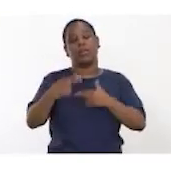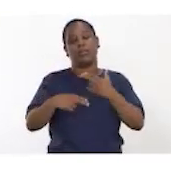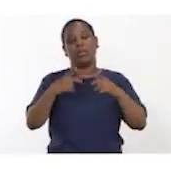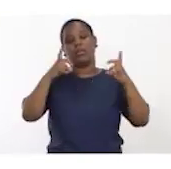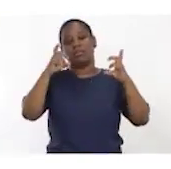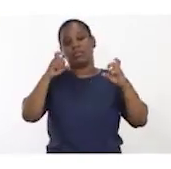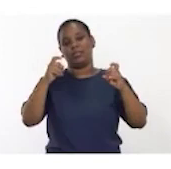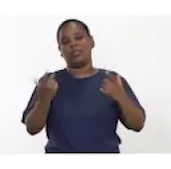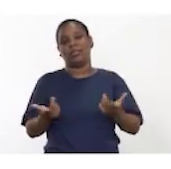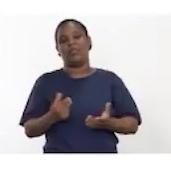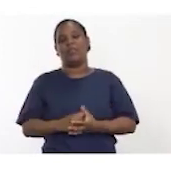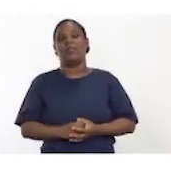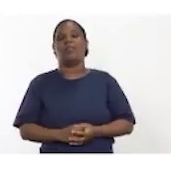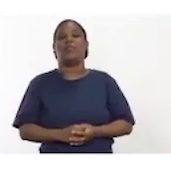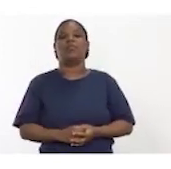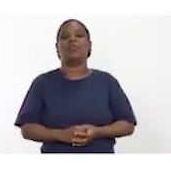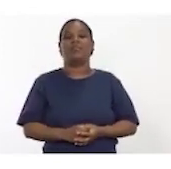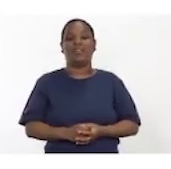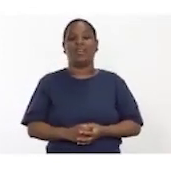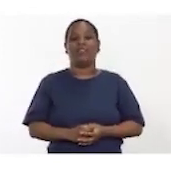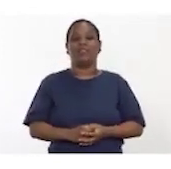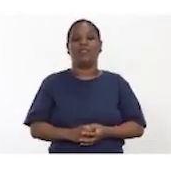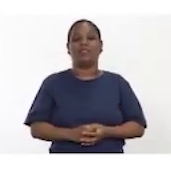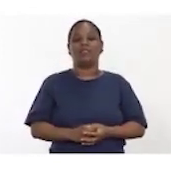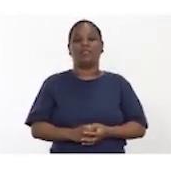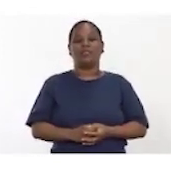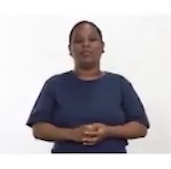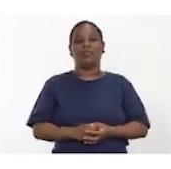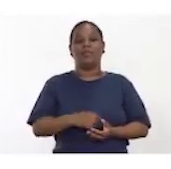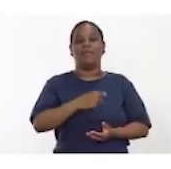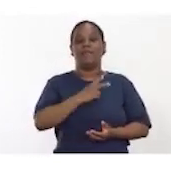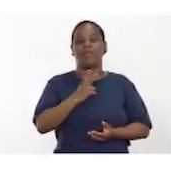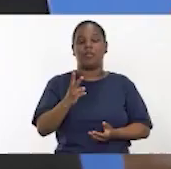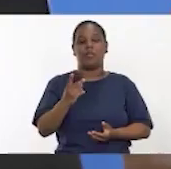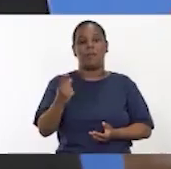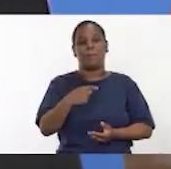fotoefecto. El valor mínimo de energía para que ocurra.